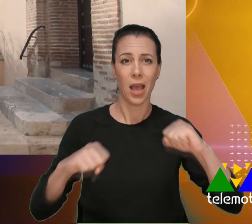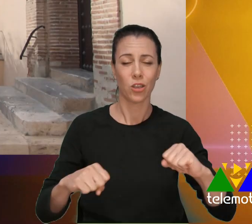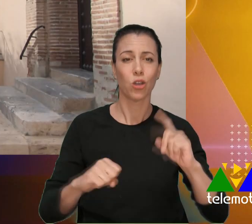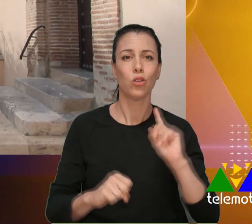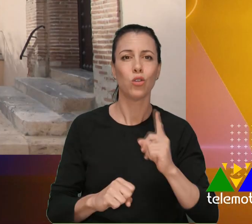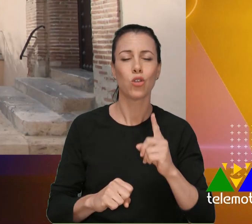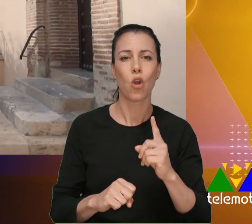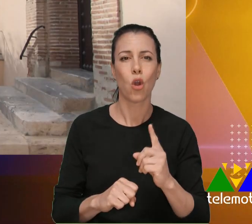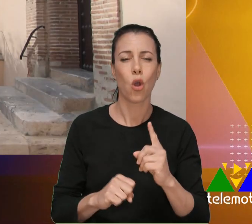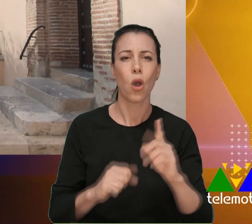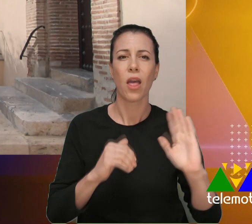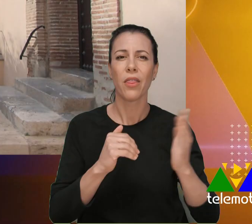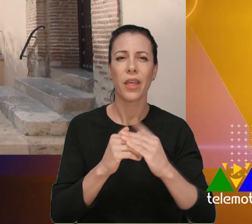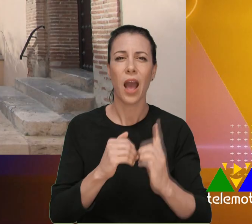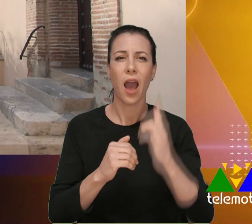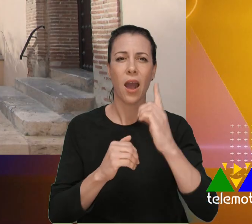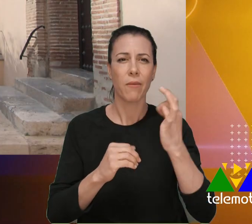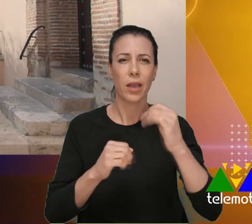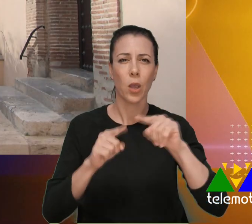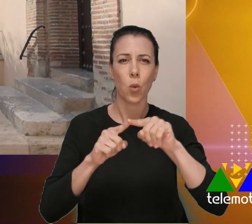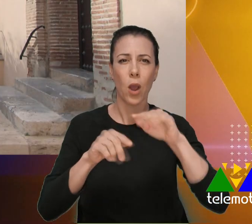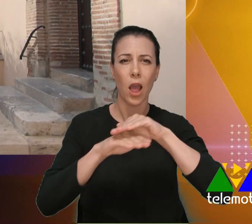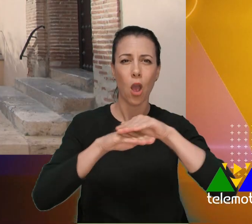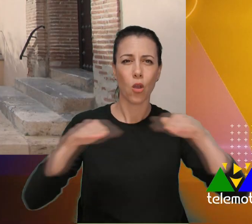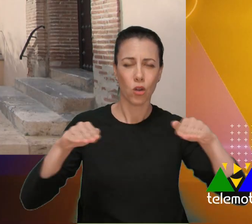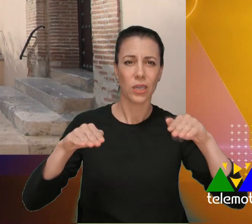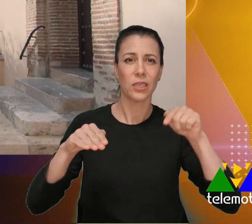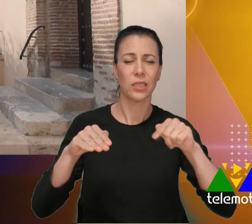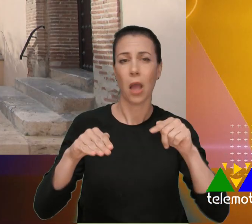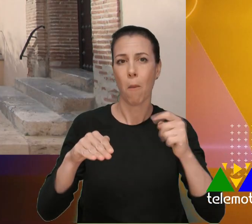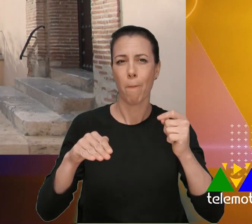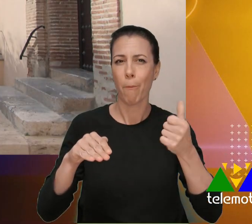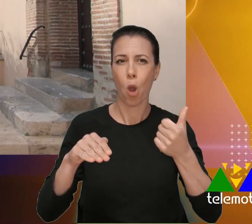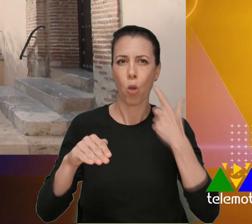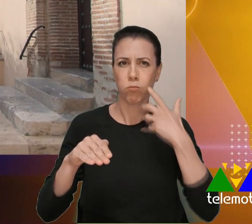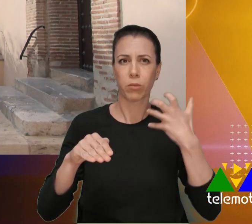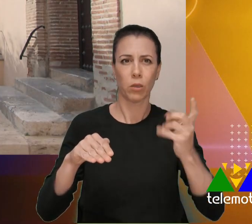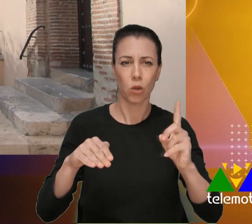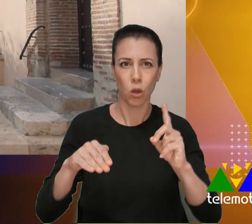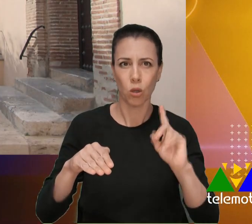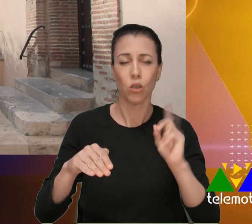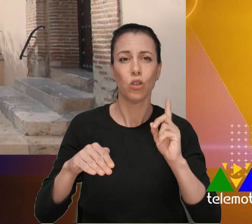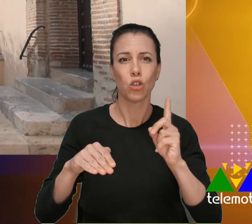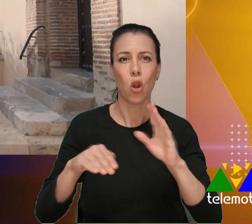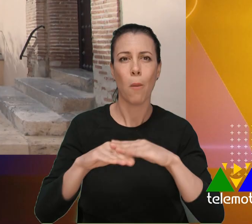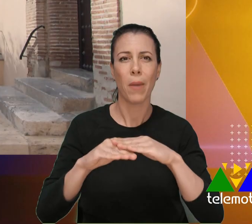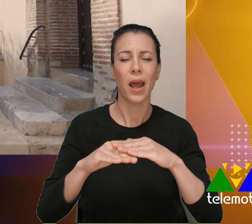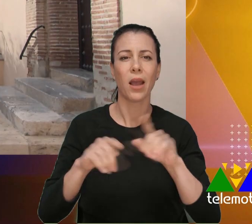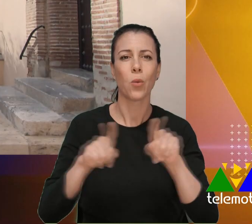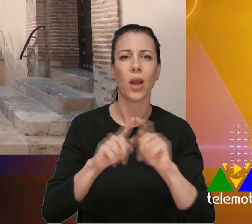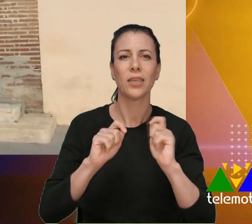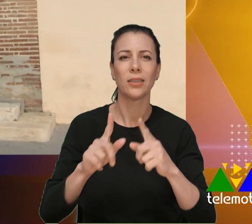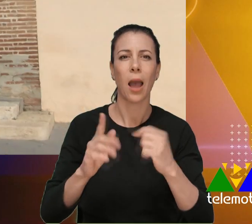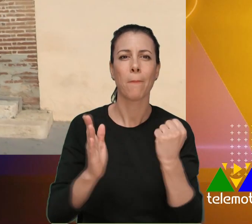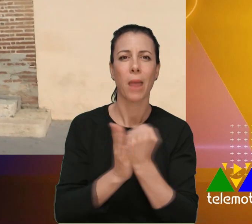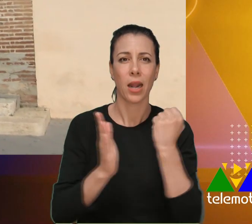arriba una cornisa, también muy poco resaltada, una cornisa que solamente marca la puerta, y poco más,